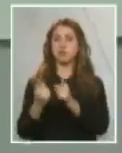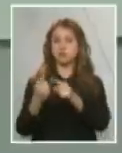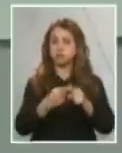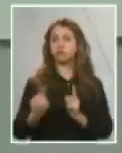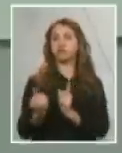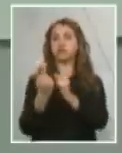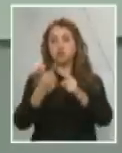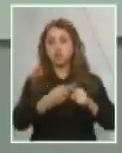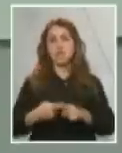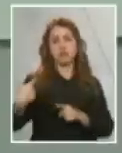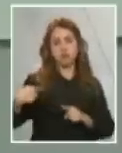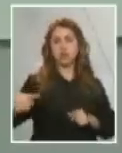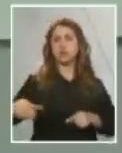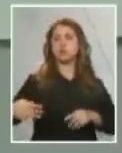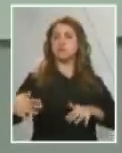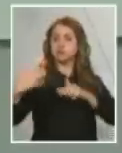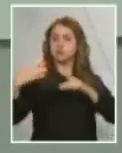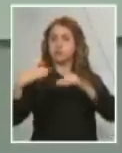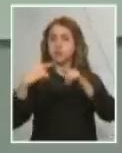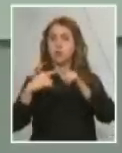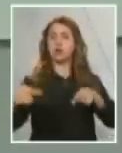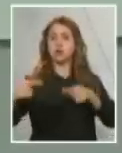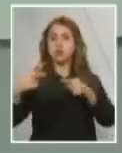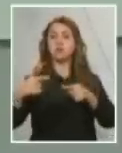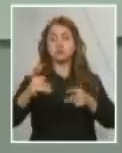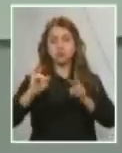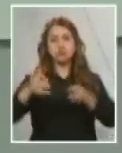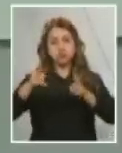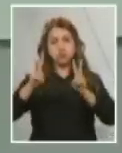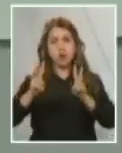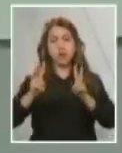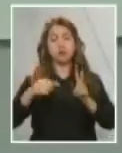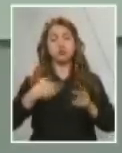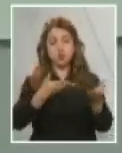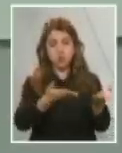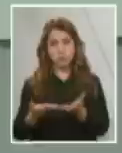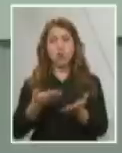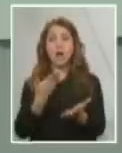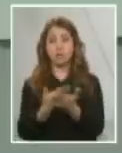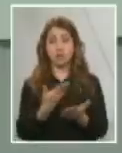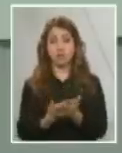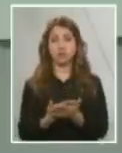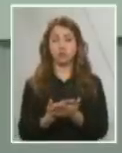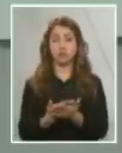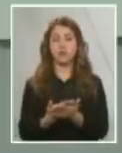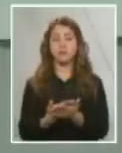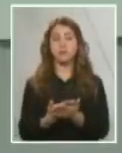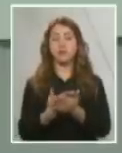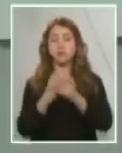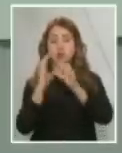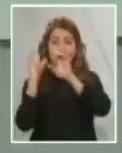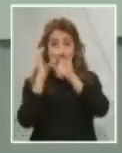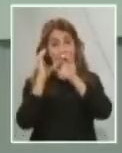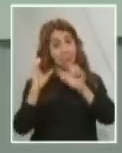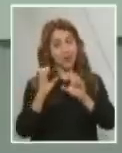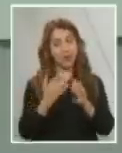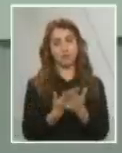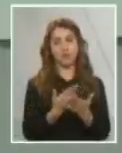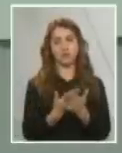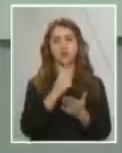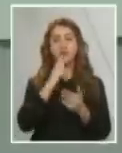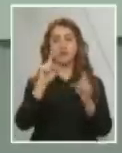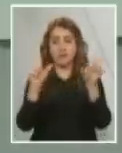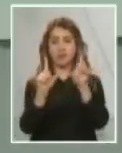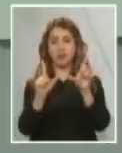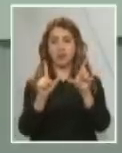sociedad, sea como sea, pero sí se puede. Yo los invito y aprovecho de por las cámaras igual